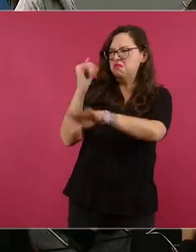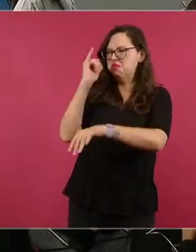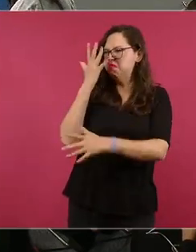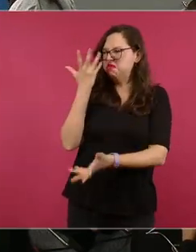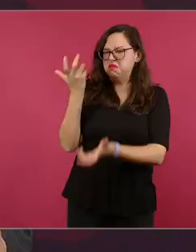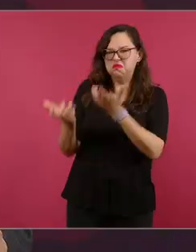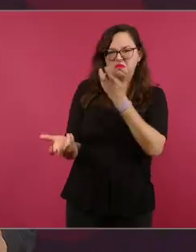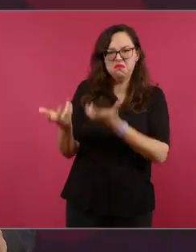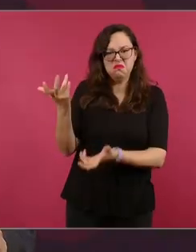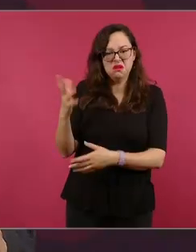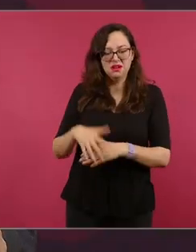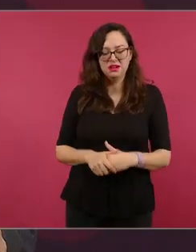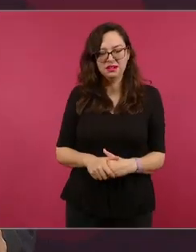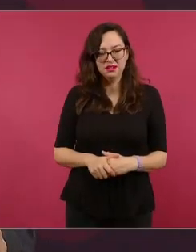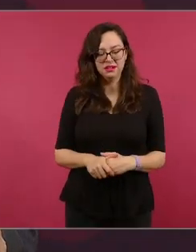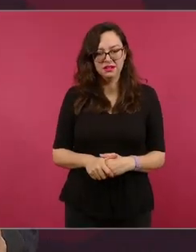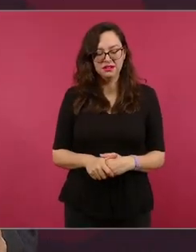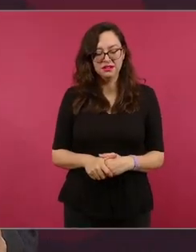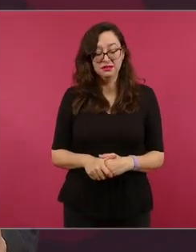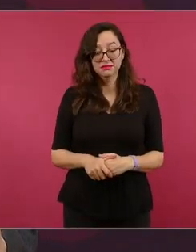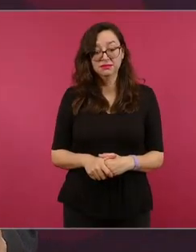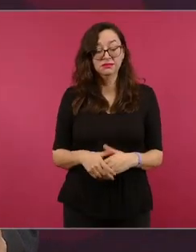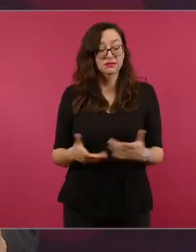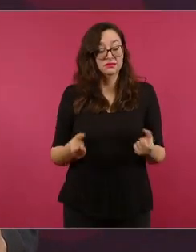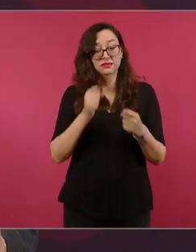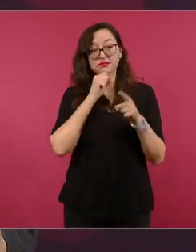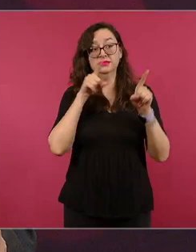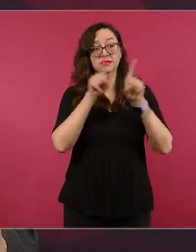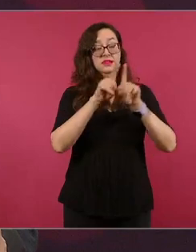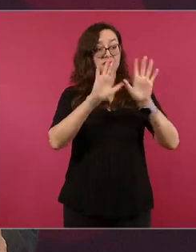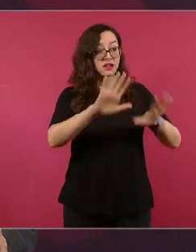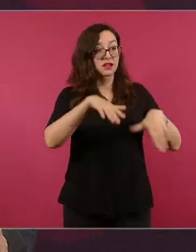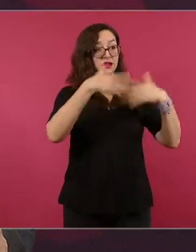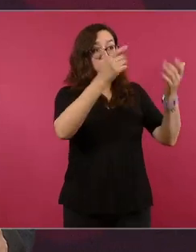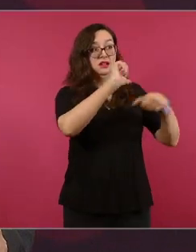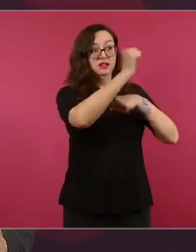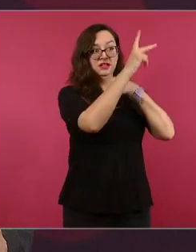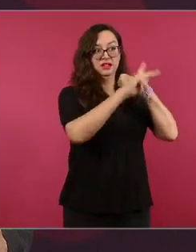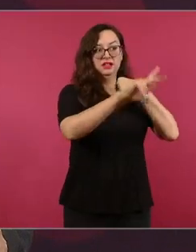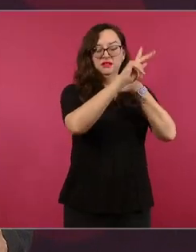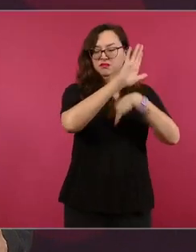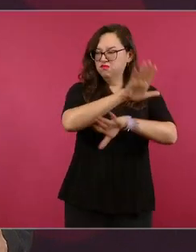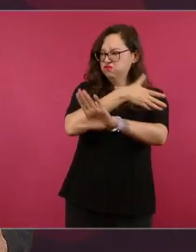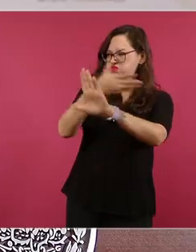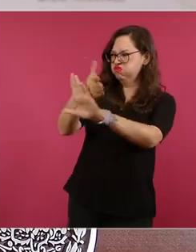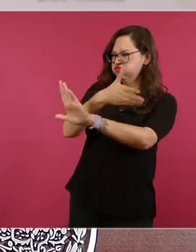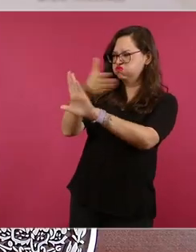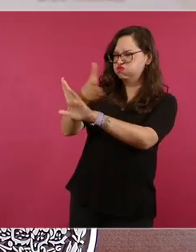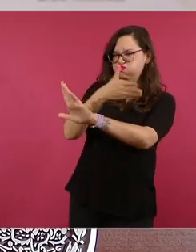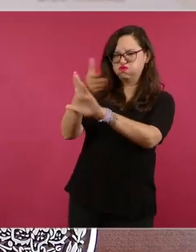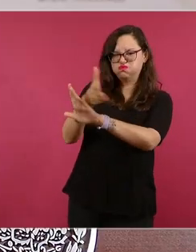incluso desde agencias del extranjero,